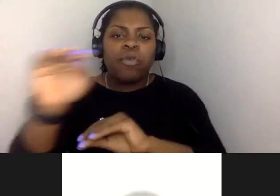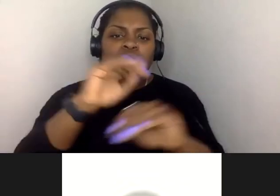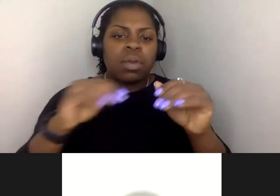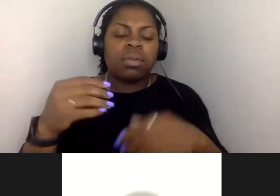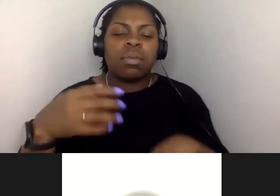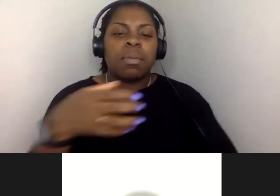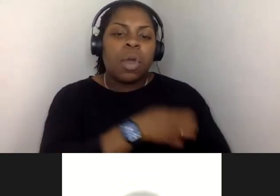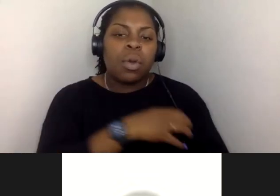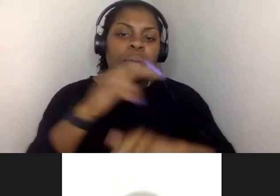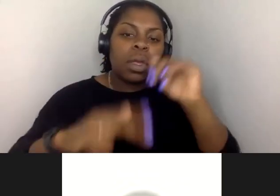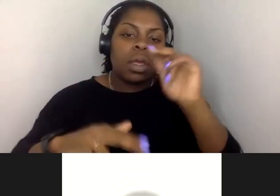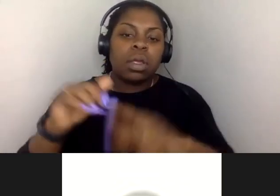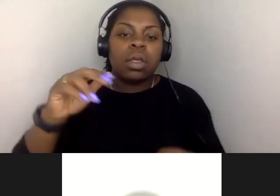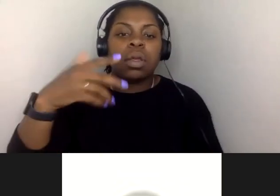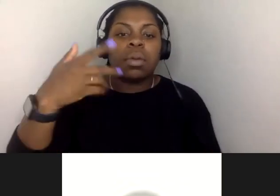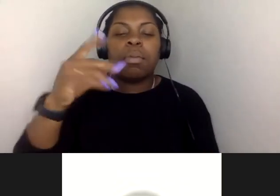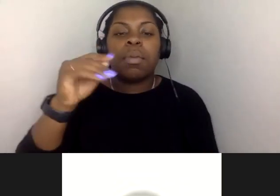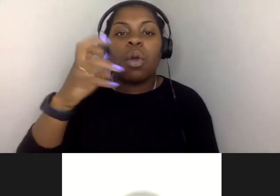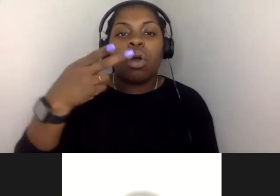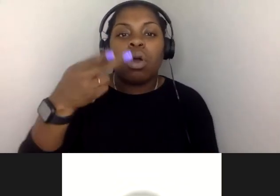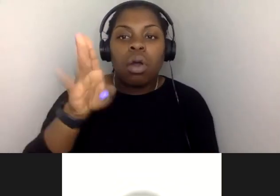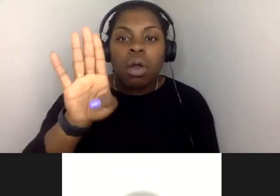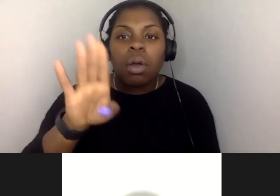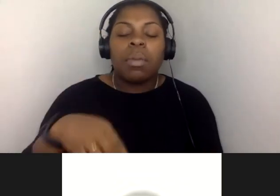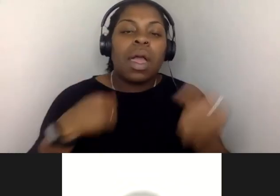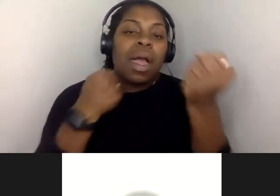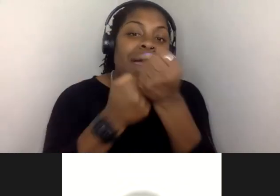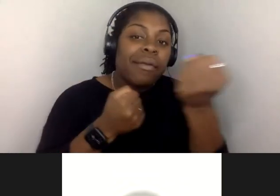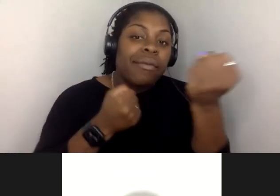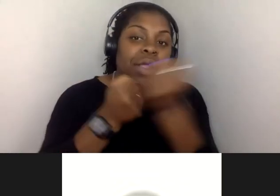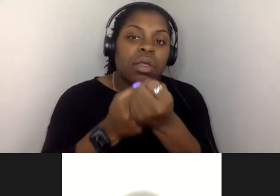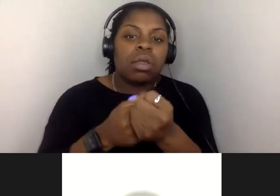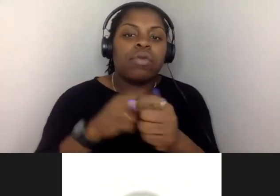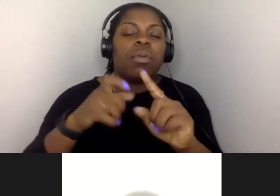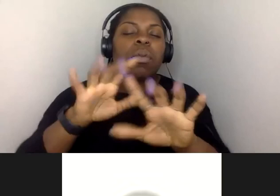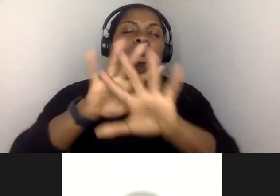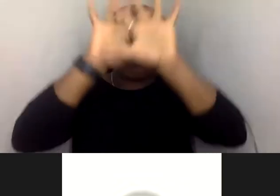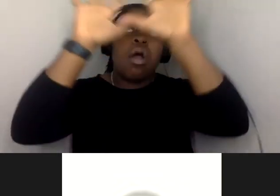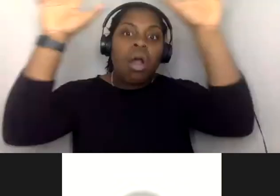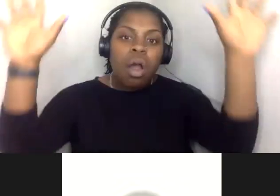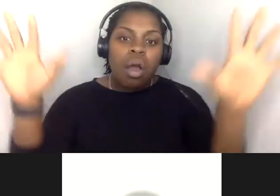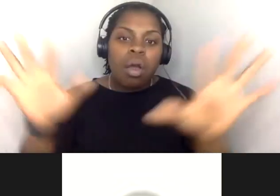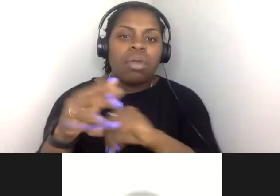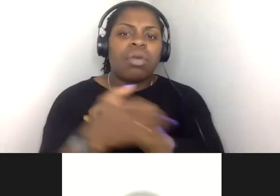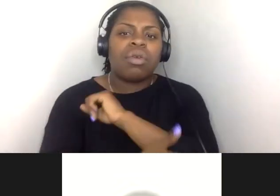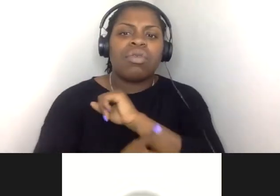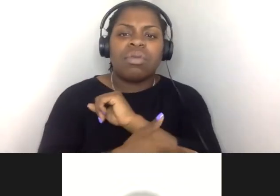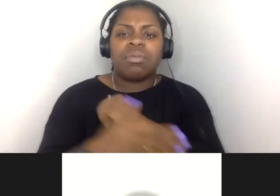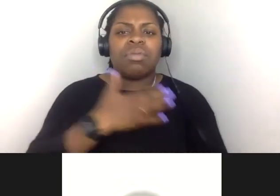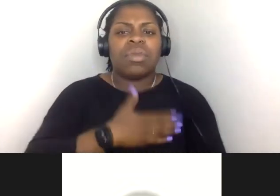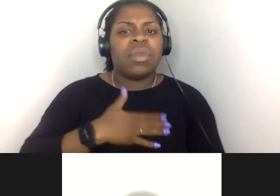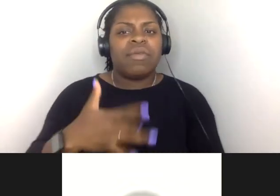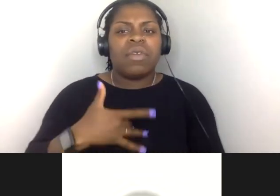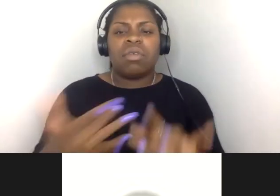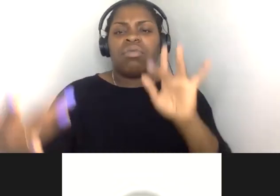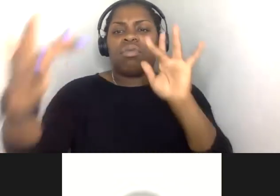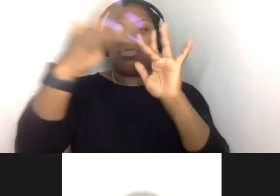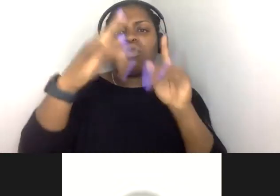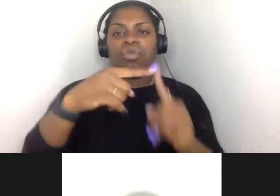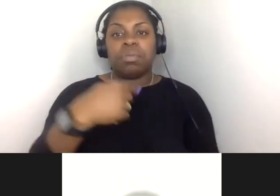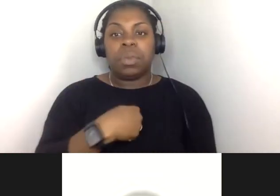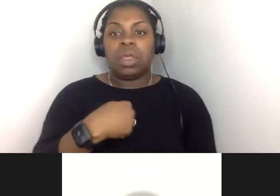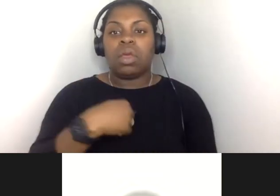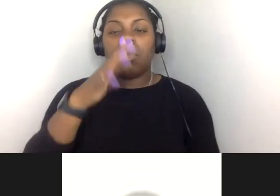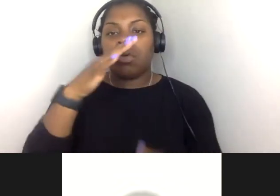nuestra red central de organización para construir el movimiento con abogacía de todo el país. Por favor,